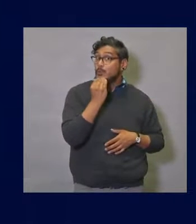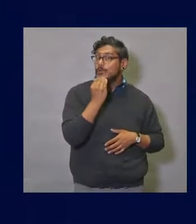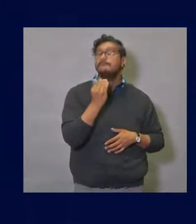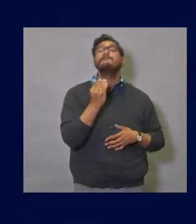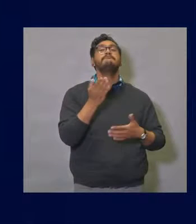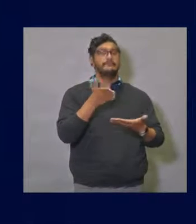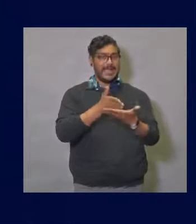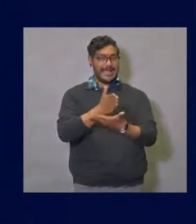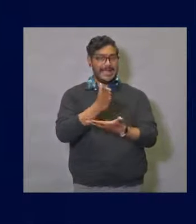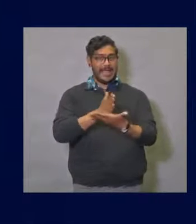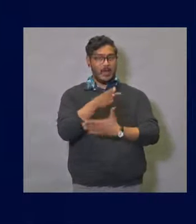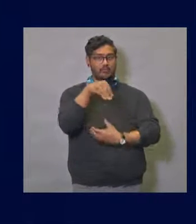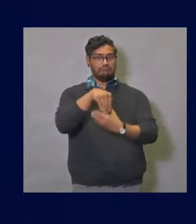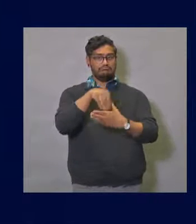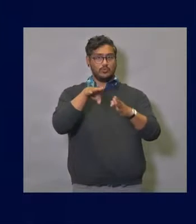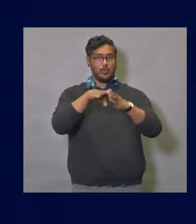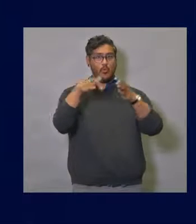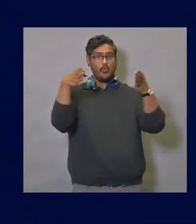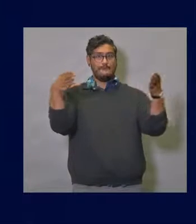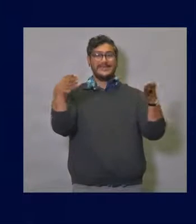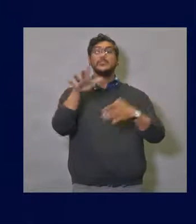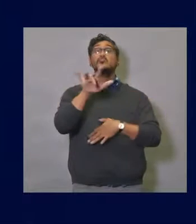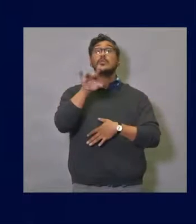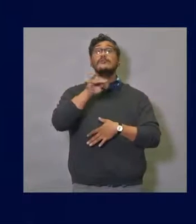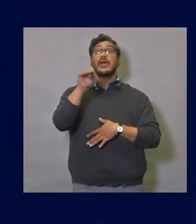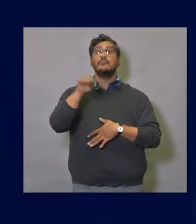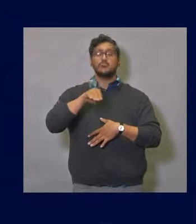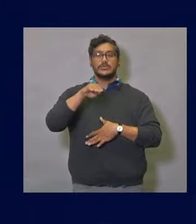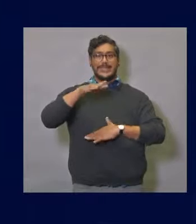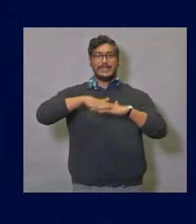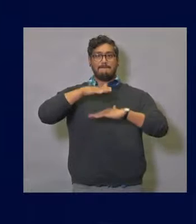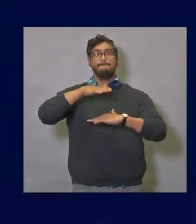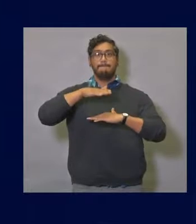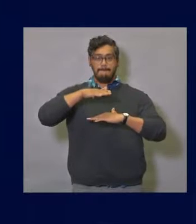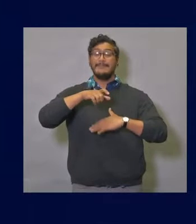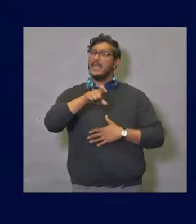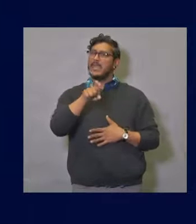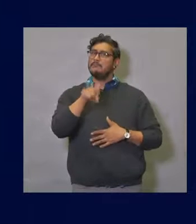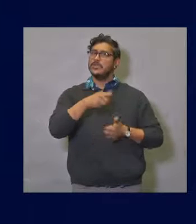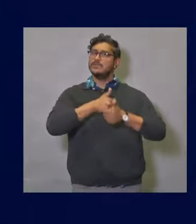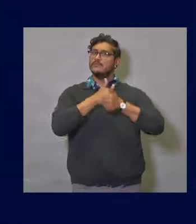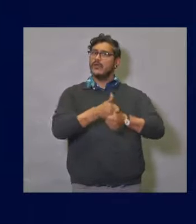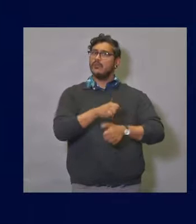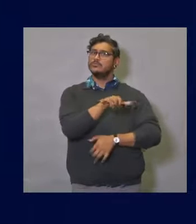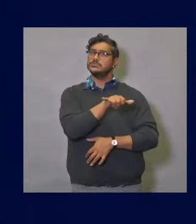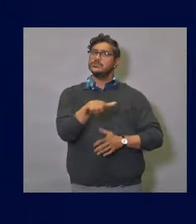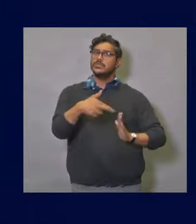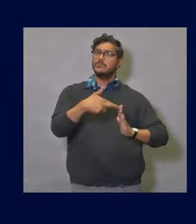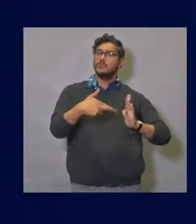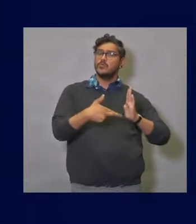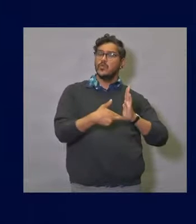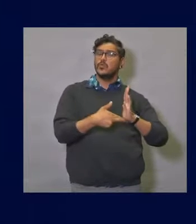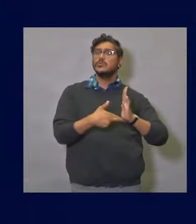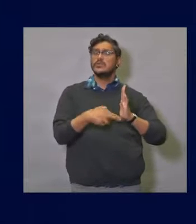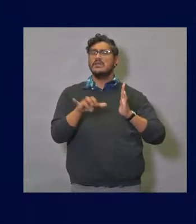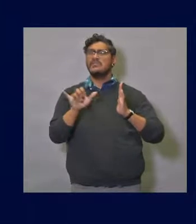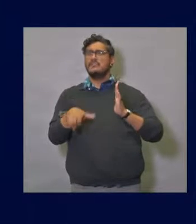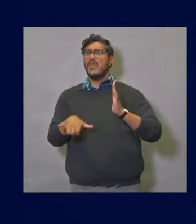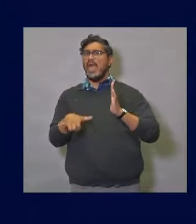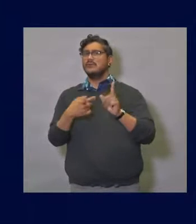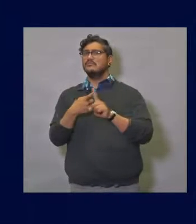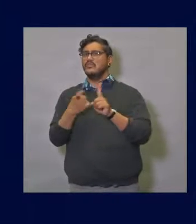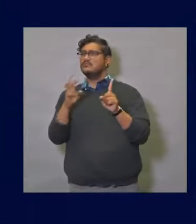espacios interiores al 25% de la capacidad y deben seguir las mismas modificaciones requeridas que se tienen en